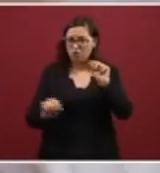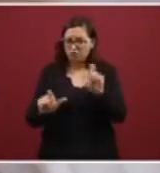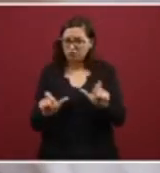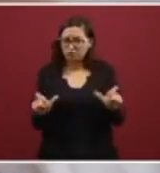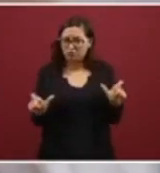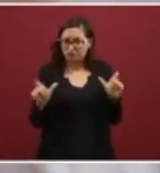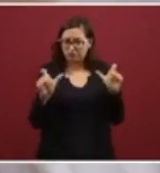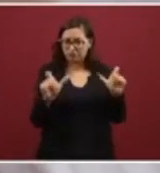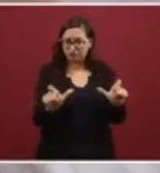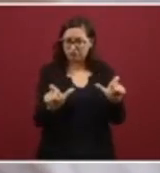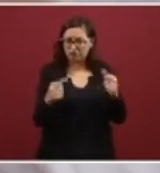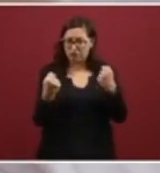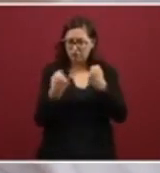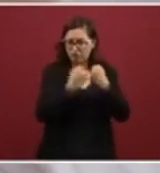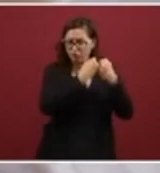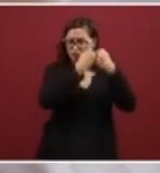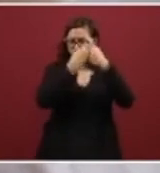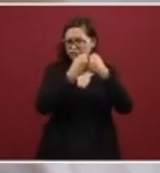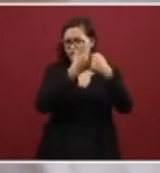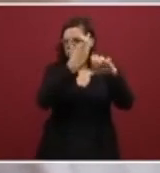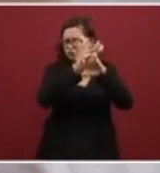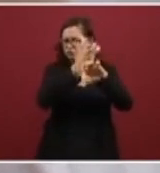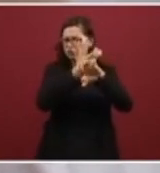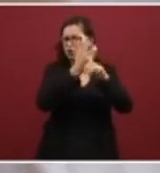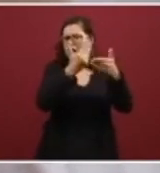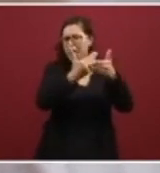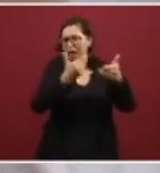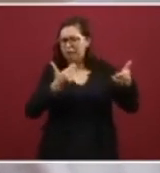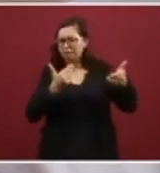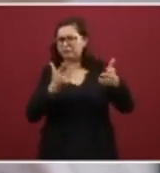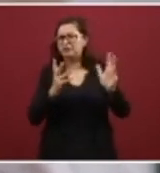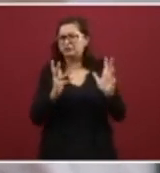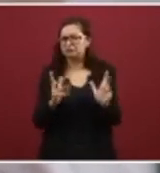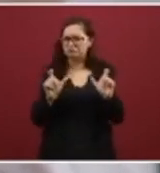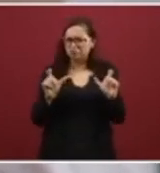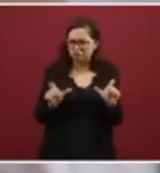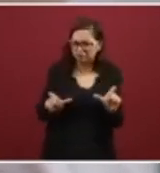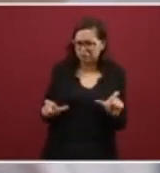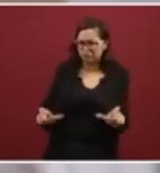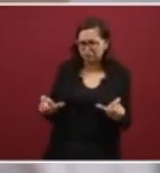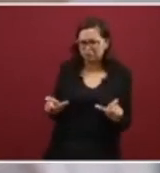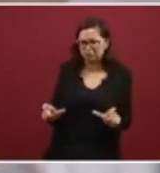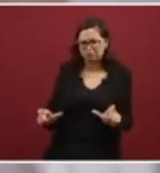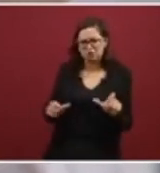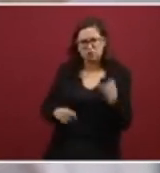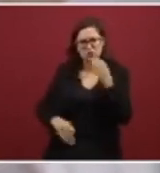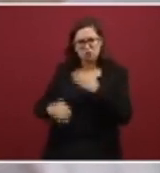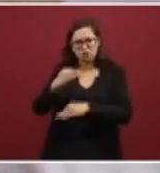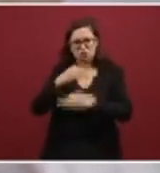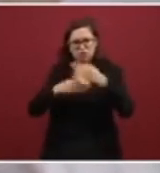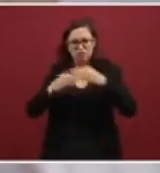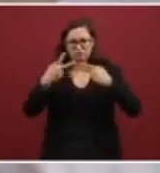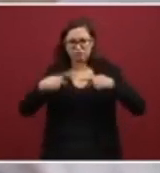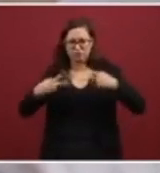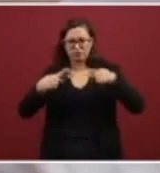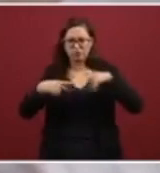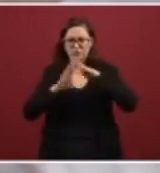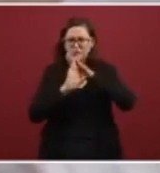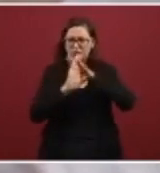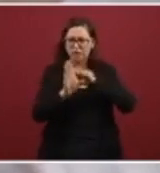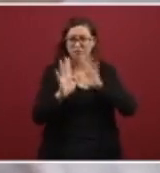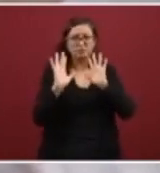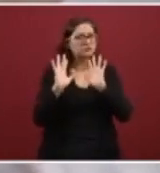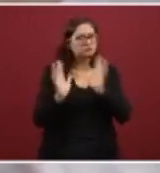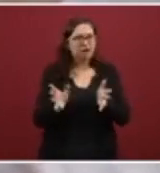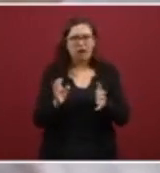lo mejor no frontera con Estados Unidos, pero sí un poco más abajo para lograr a contener a todos los migrantes que ya vienen cruzando